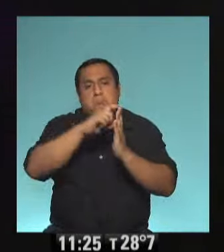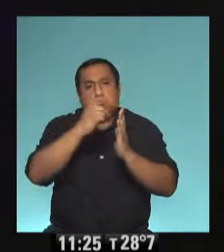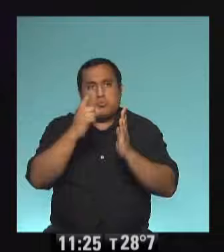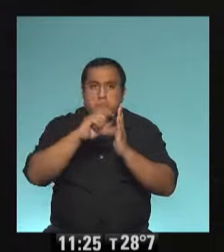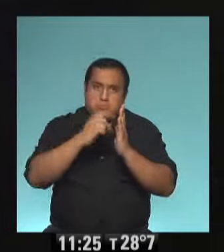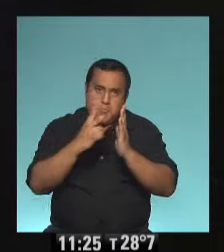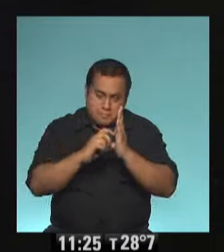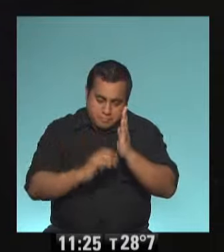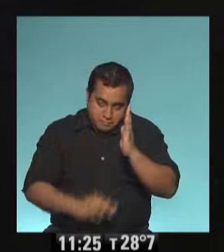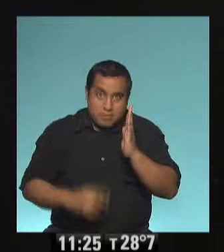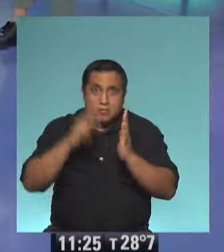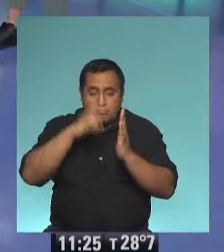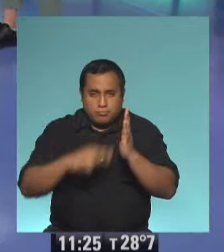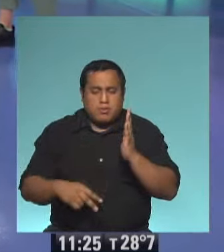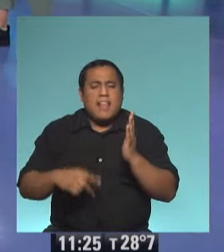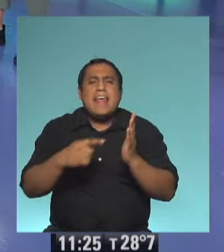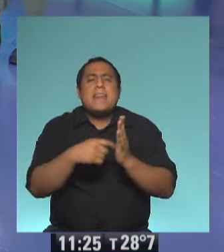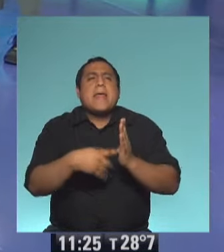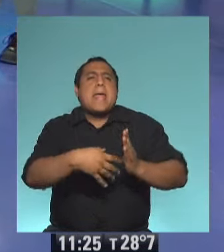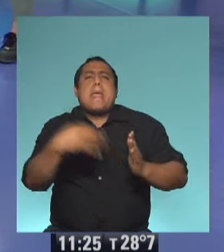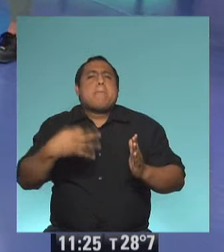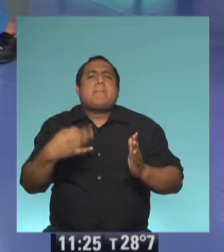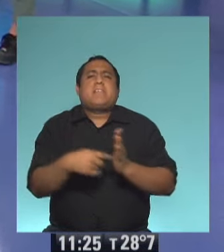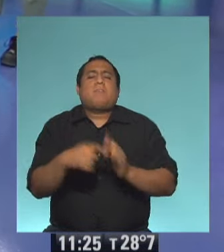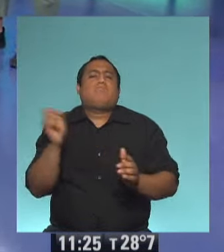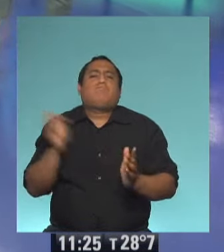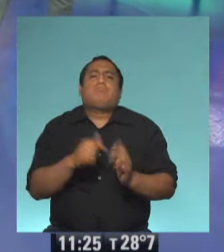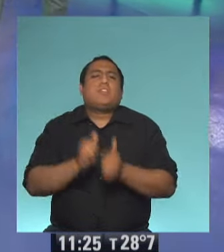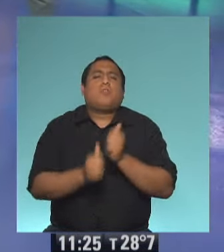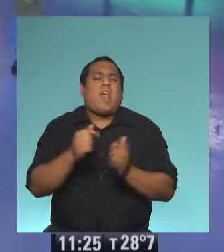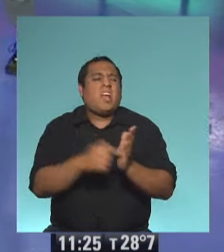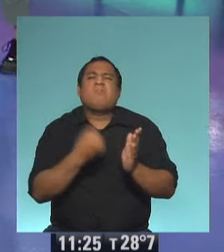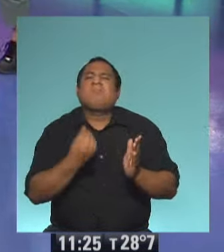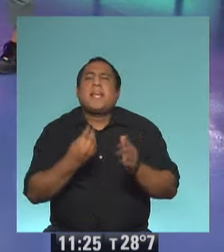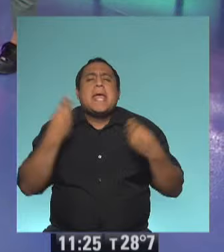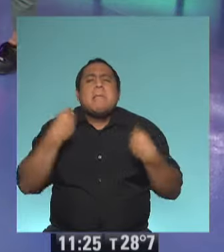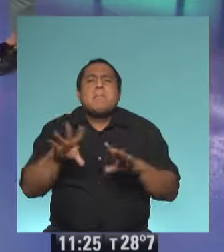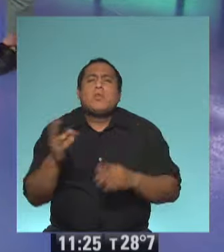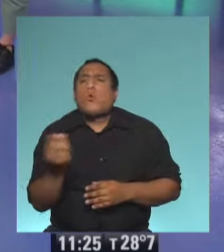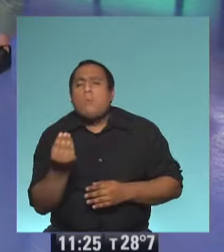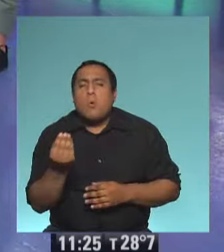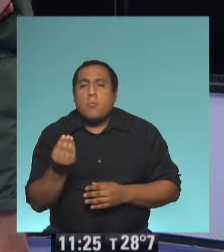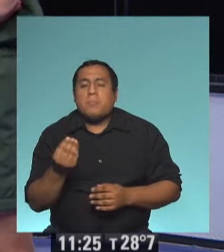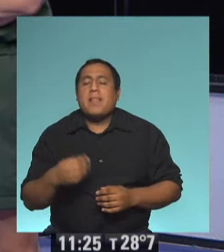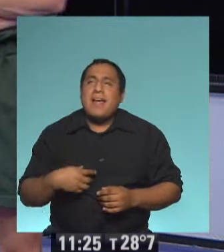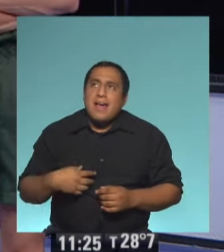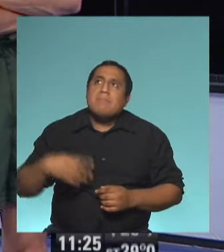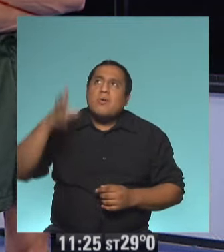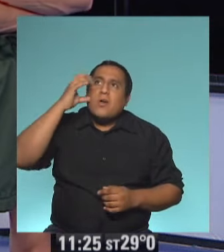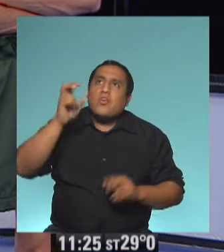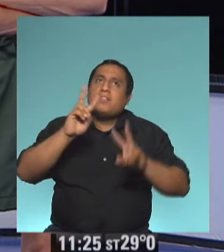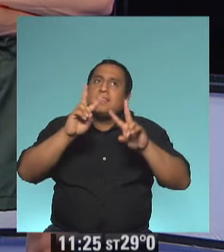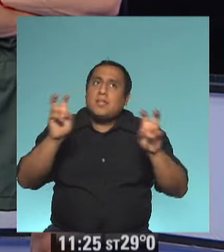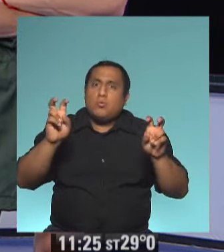¿Se acuerdan qué tenía de particular esta historia? ¿Cómo empezaba, por ejemplo? Y me acuerdo que tenía unos títulos de los